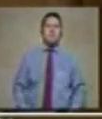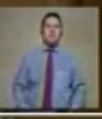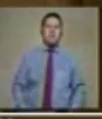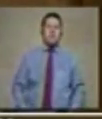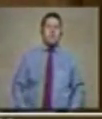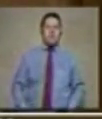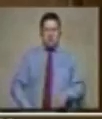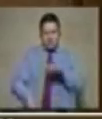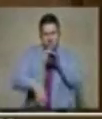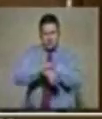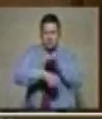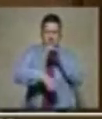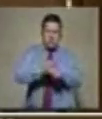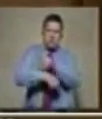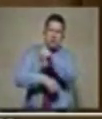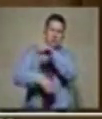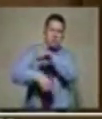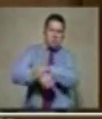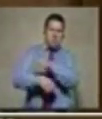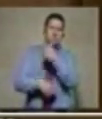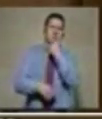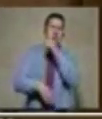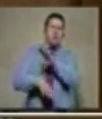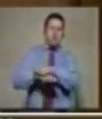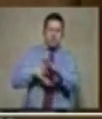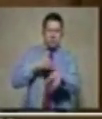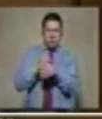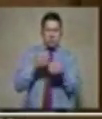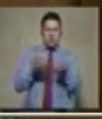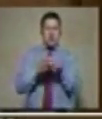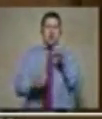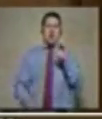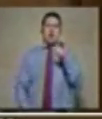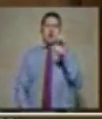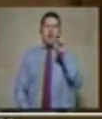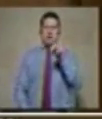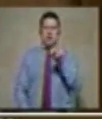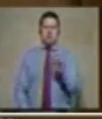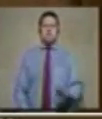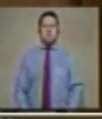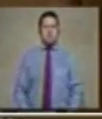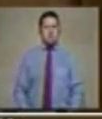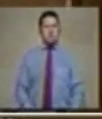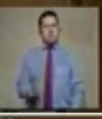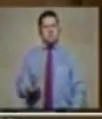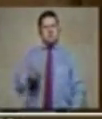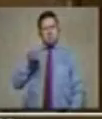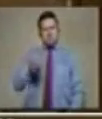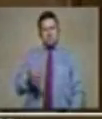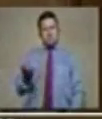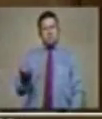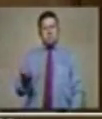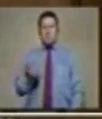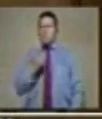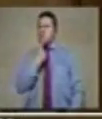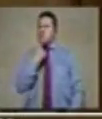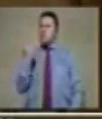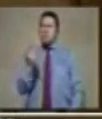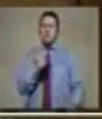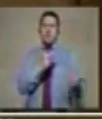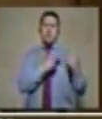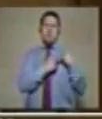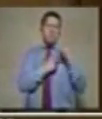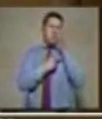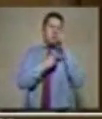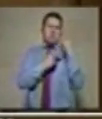quien capturaron y lo acusan supuestamente por ser parte de ser parte de ln fundamentados también en unas declaraciones irresponsables